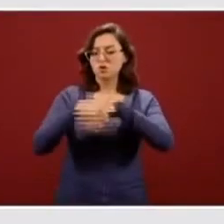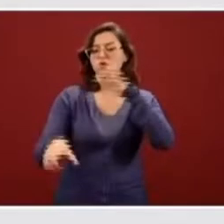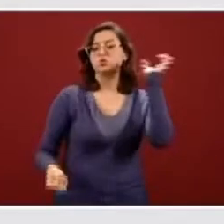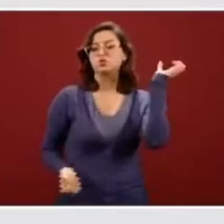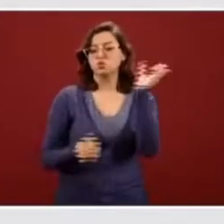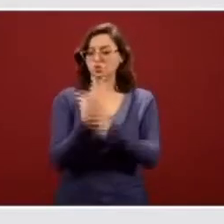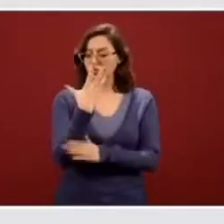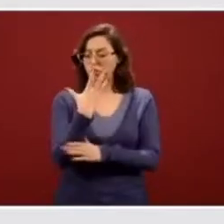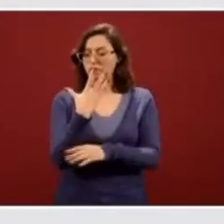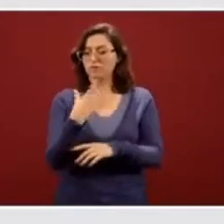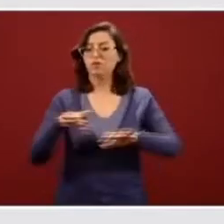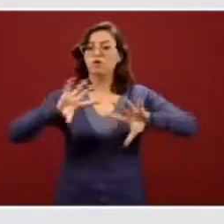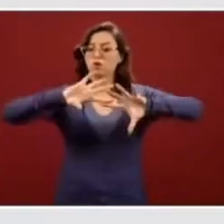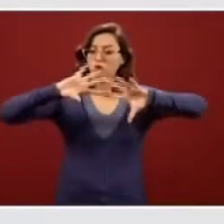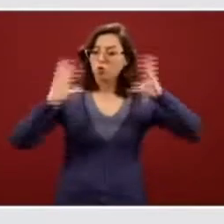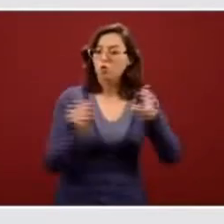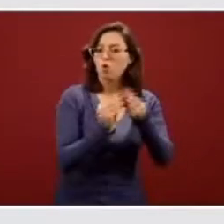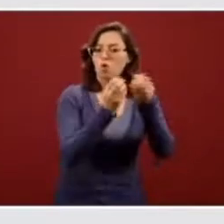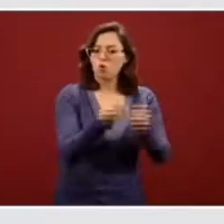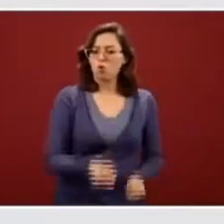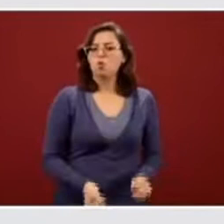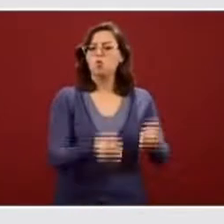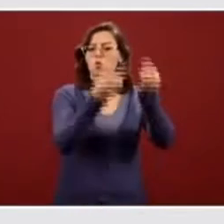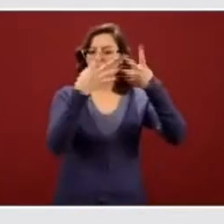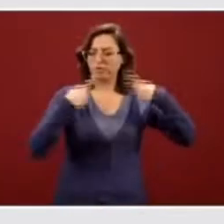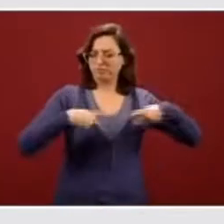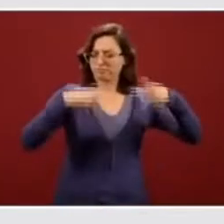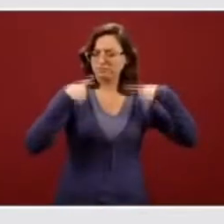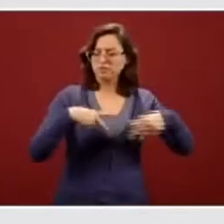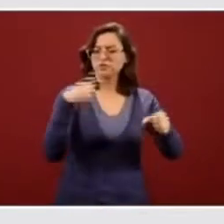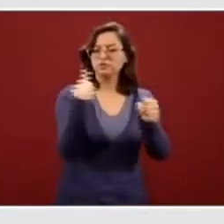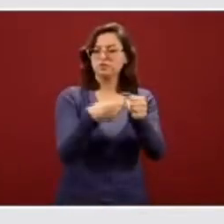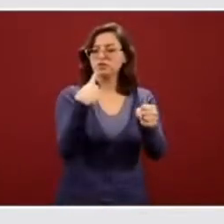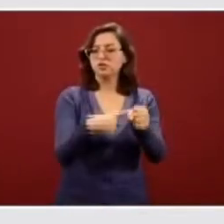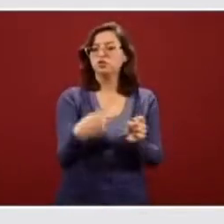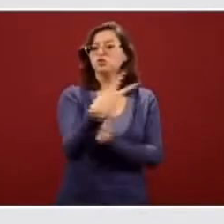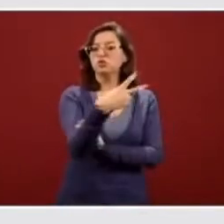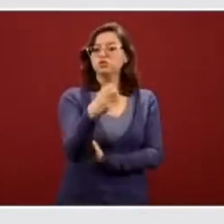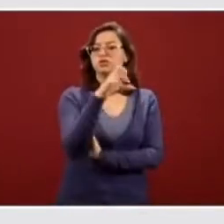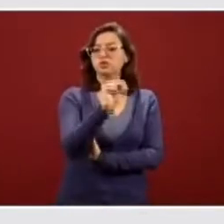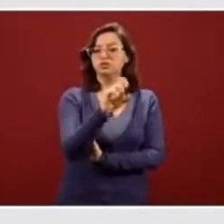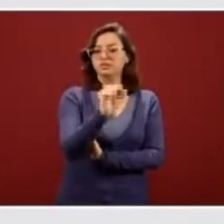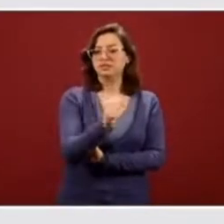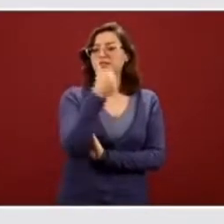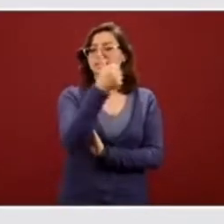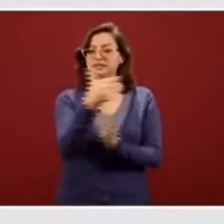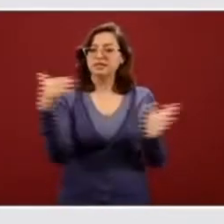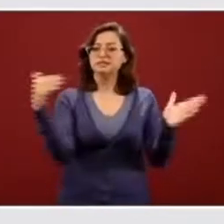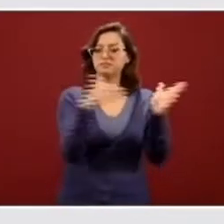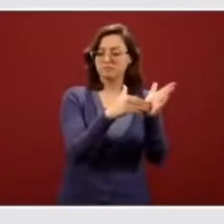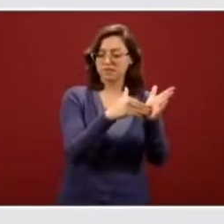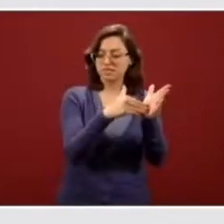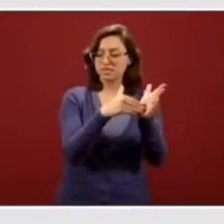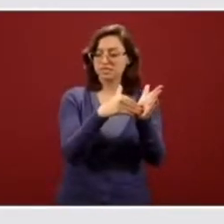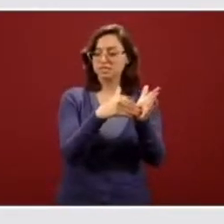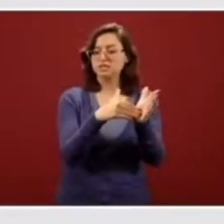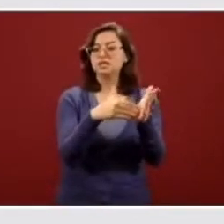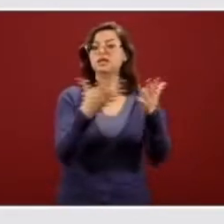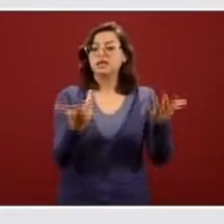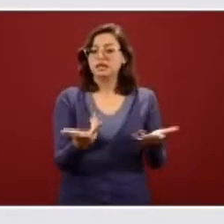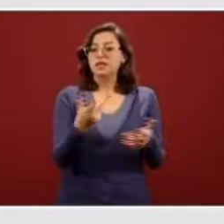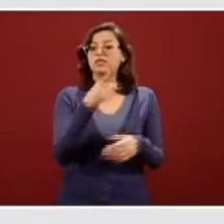tenemos sí el número de casos acumulados totales que están encima de los 266,000. Queremos destacar que de